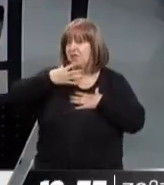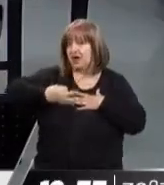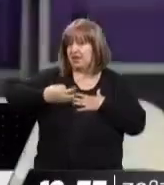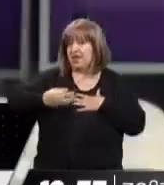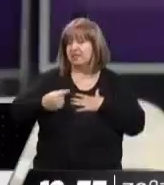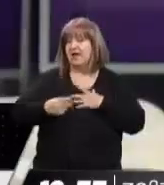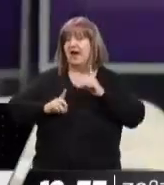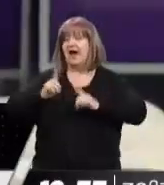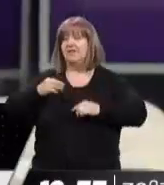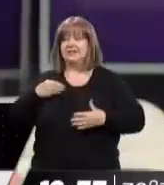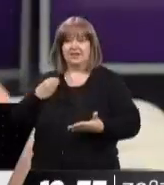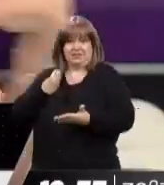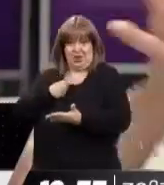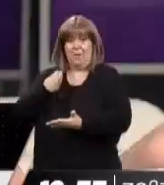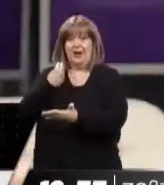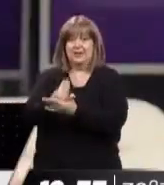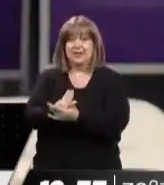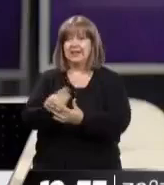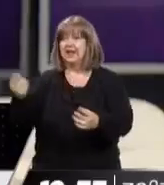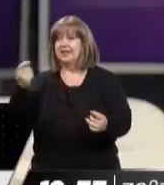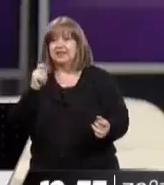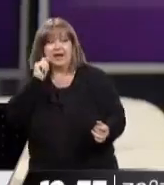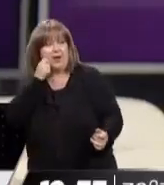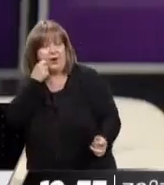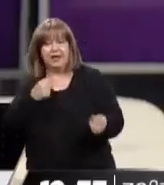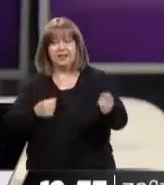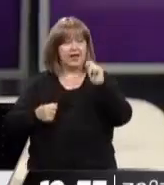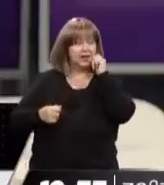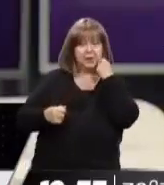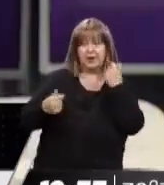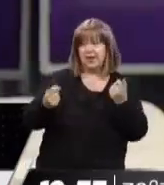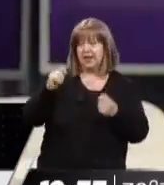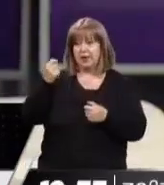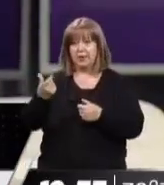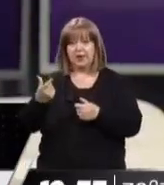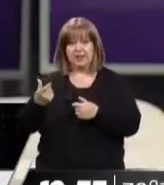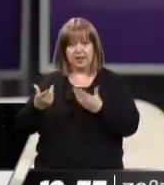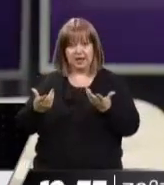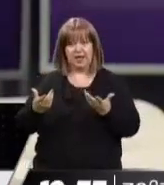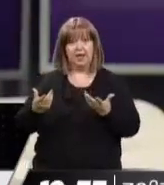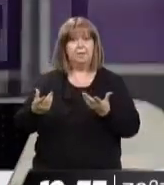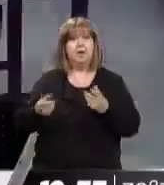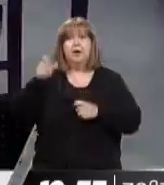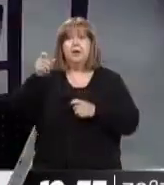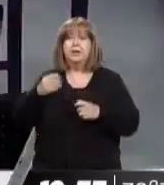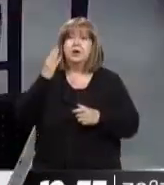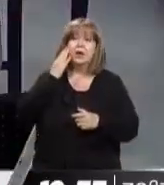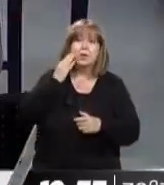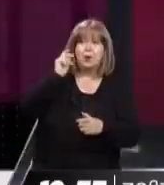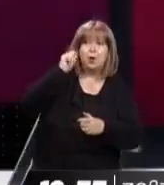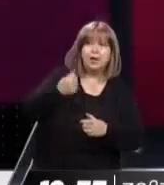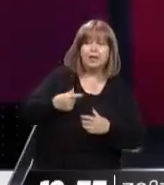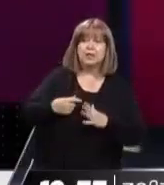que por allí uno es cuando se presenta y demás, la gente que te dice que linda, que esto, que el otro, pero no se queda en eso la gente, no se queda ahí, porque vos fíjate